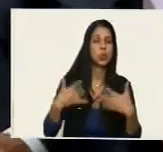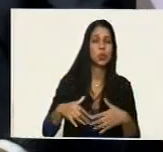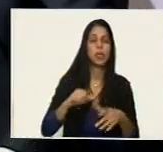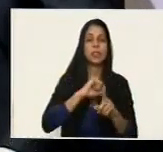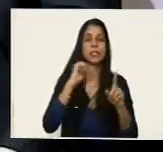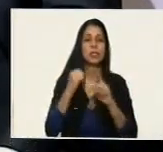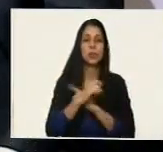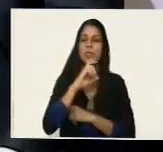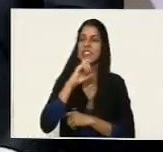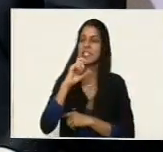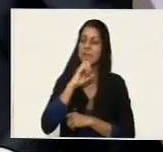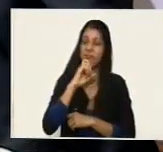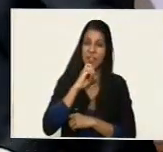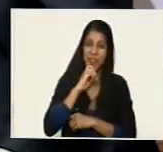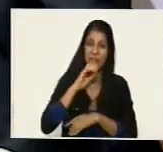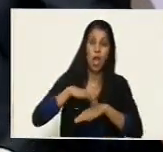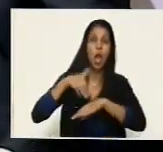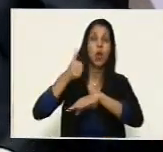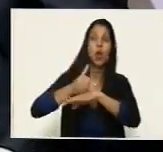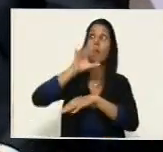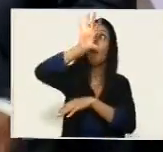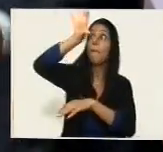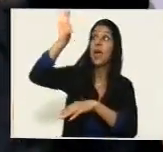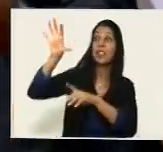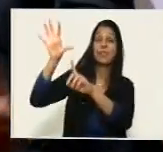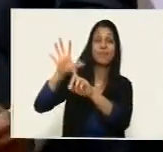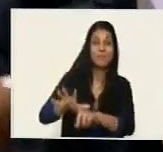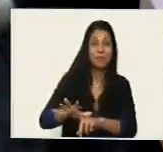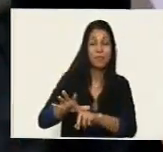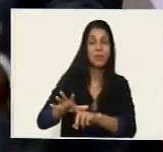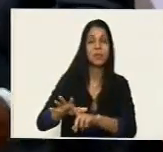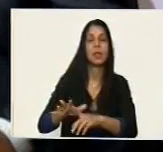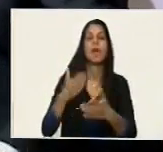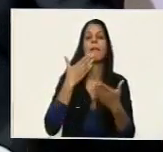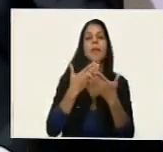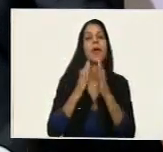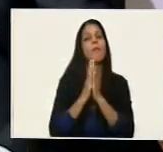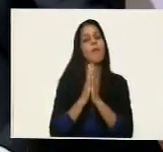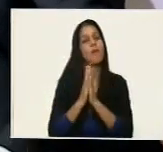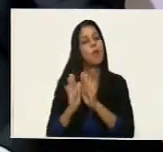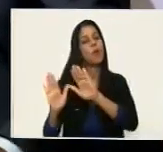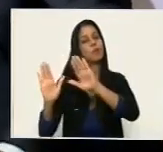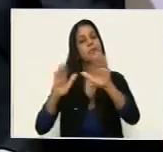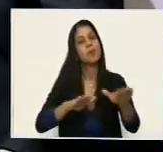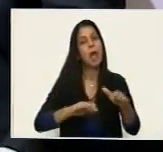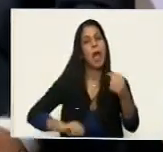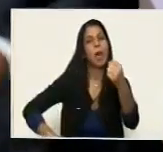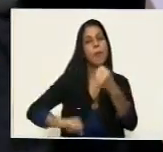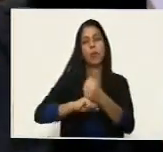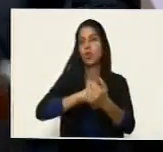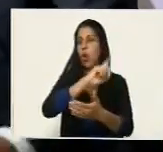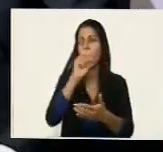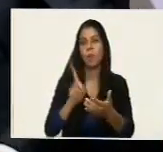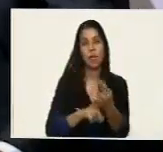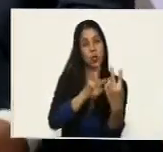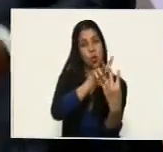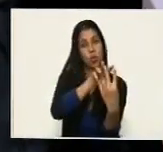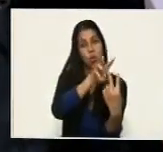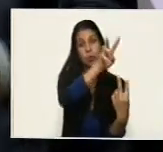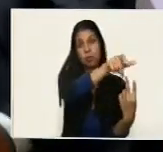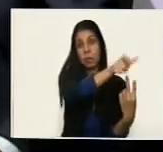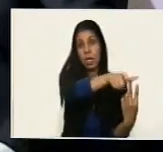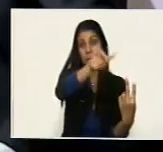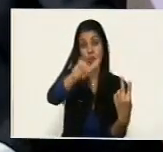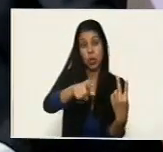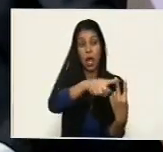situación en la que nos han inmerso las fuerzas extranjeras. De verdad, pido todo el apoyo y todo el respaldo para estos 2 hombres que van desde